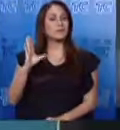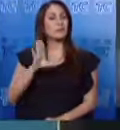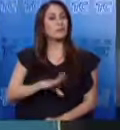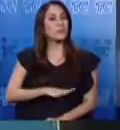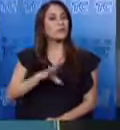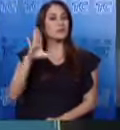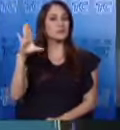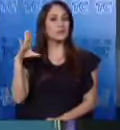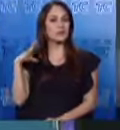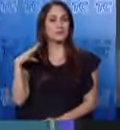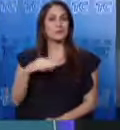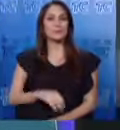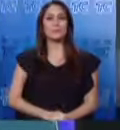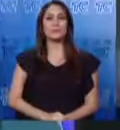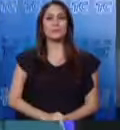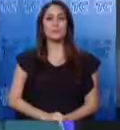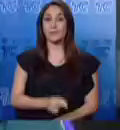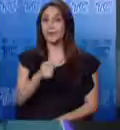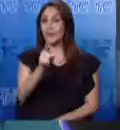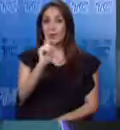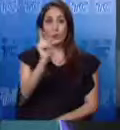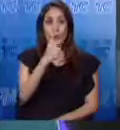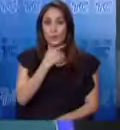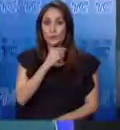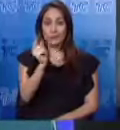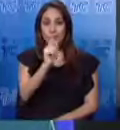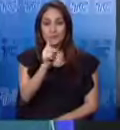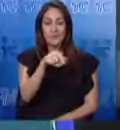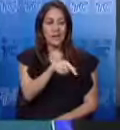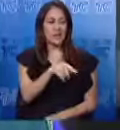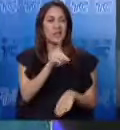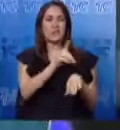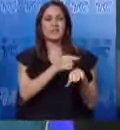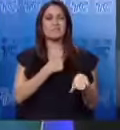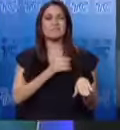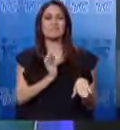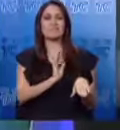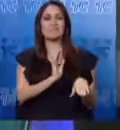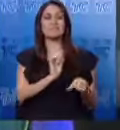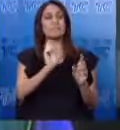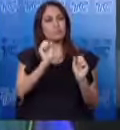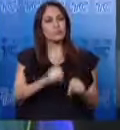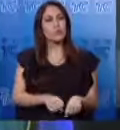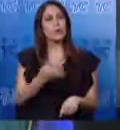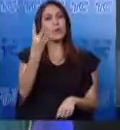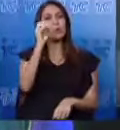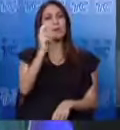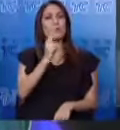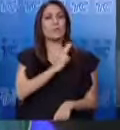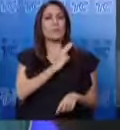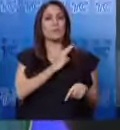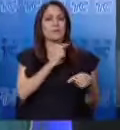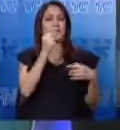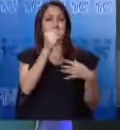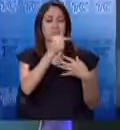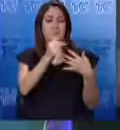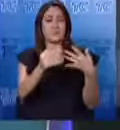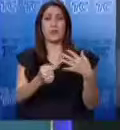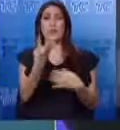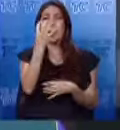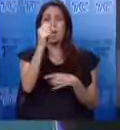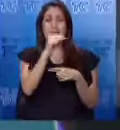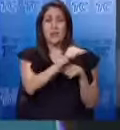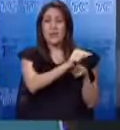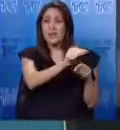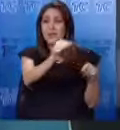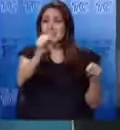por si acaso, no te guste la profesión, vamos a tener 40 universidades técnicas.